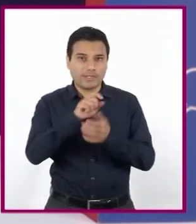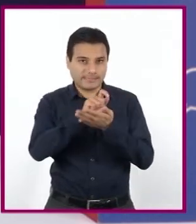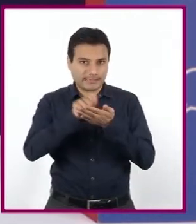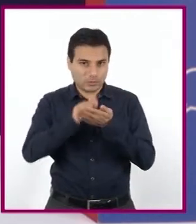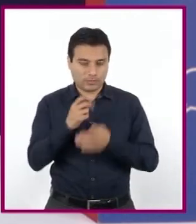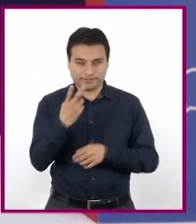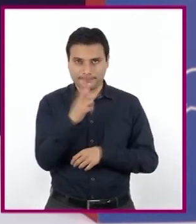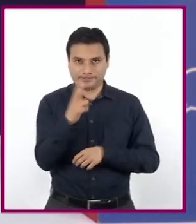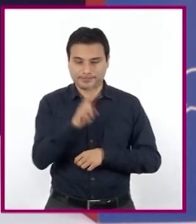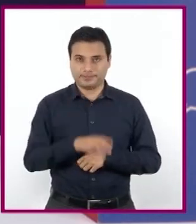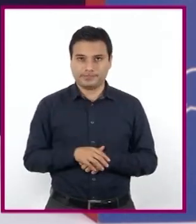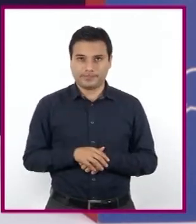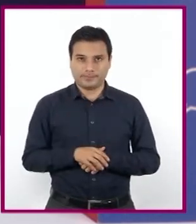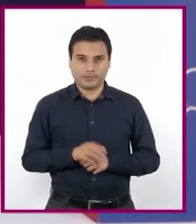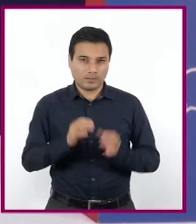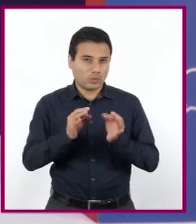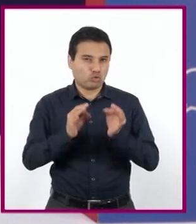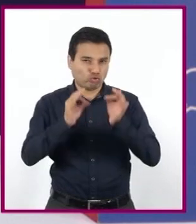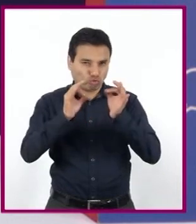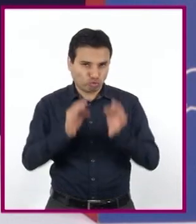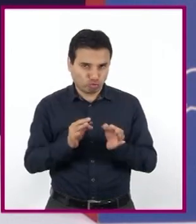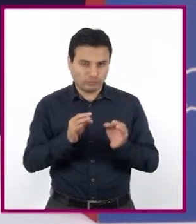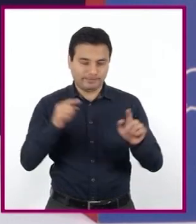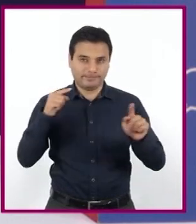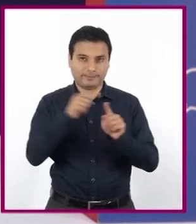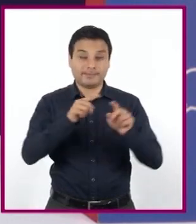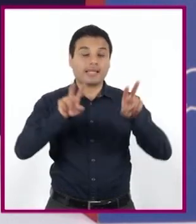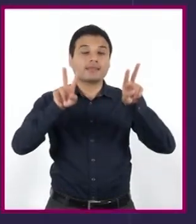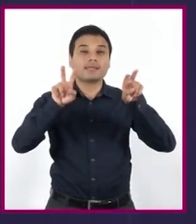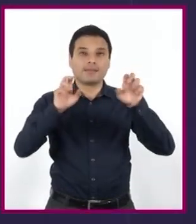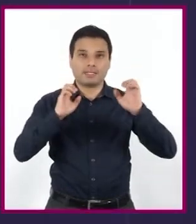pero específicamente en los expositivos.